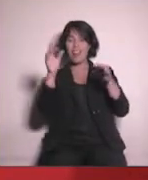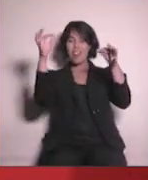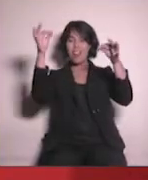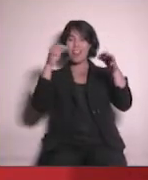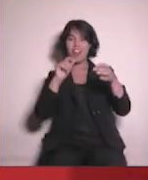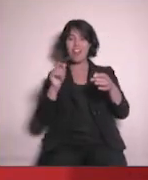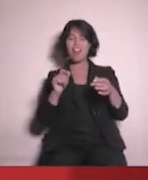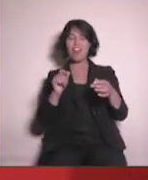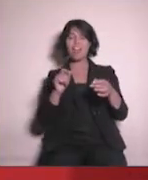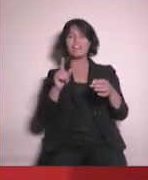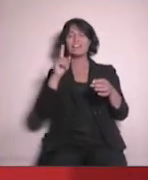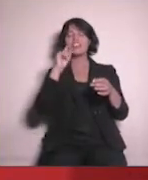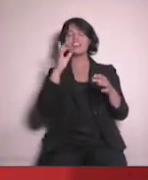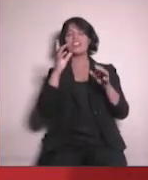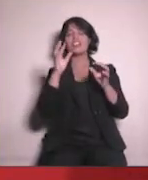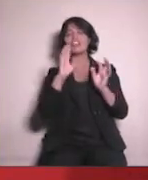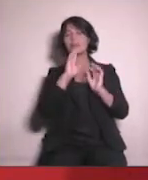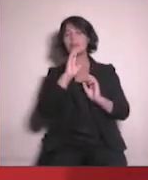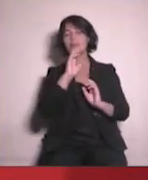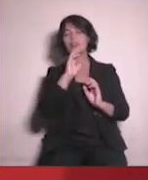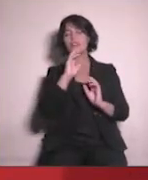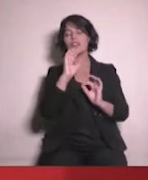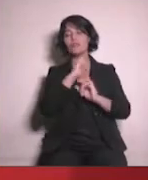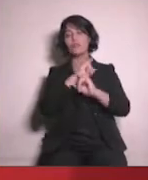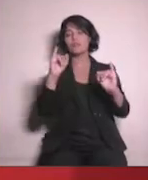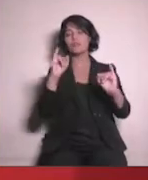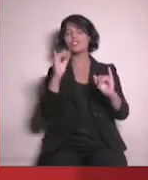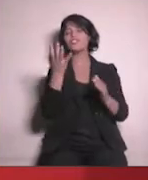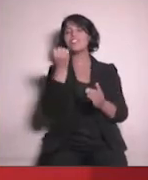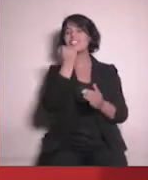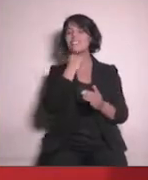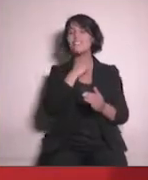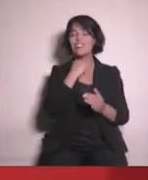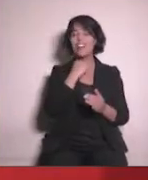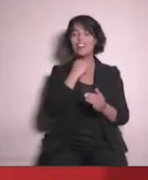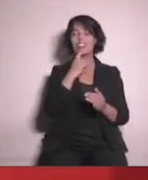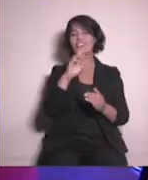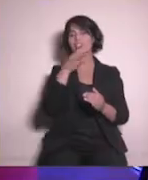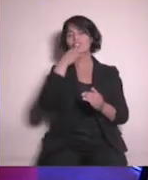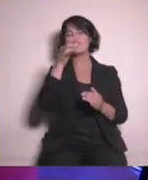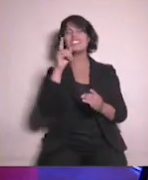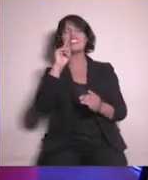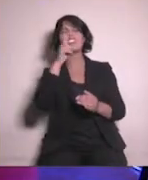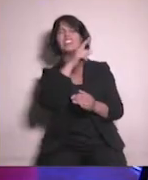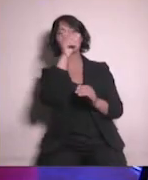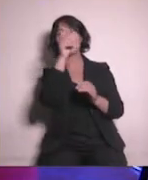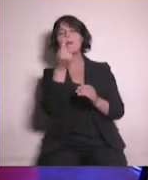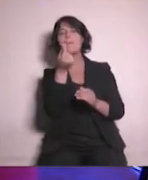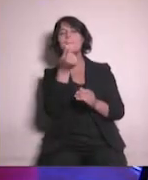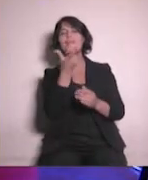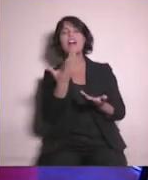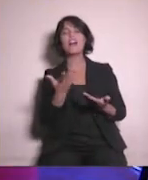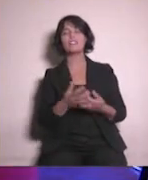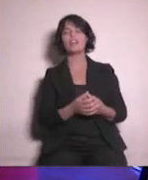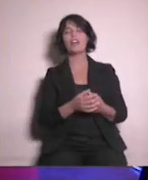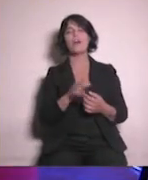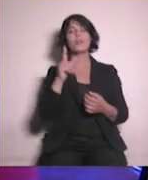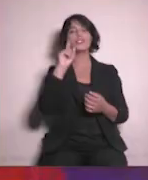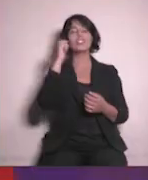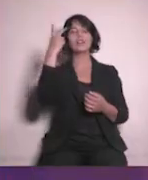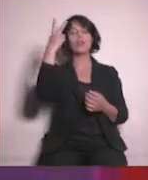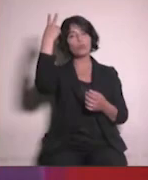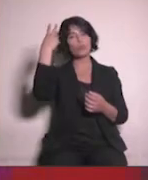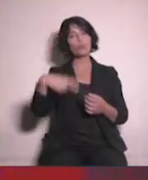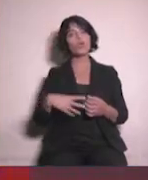que no permite distinguir exactamente de quién es ese dinero. Pero tiene un propietario, tiene